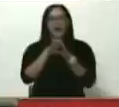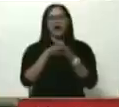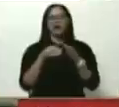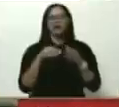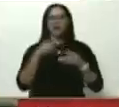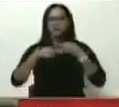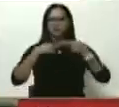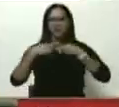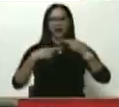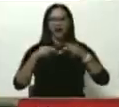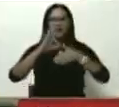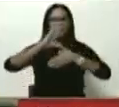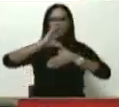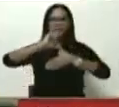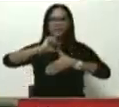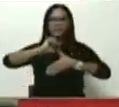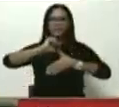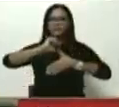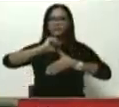América Latina.